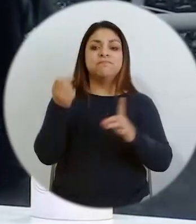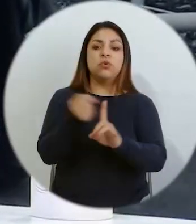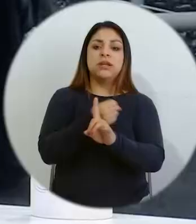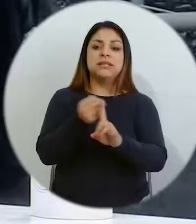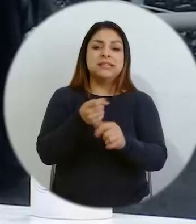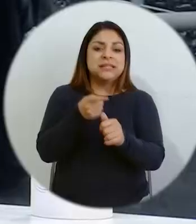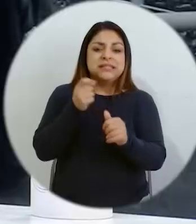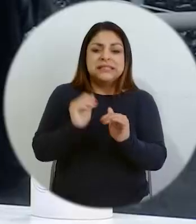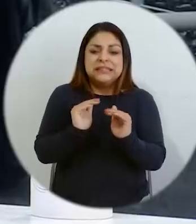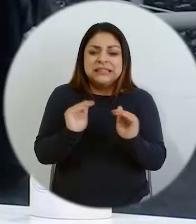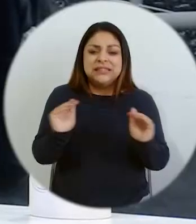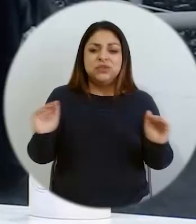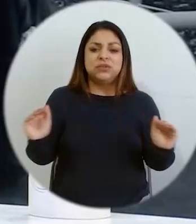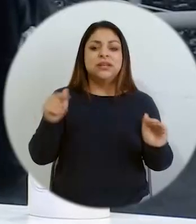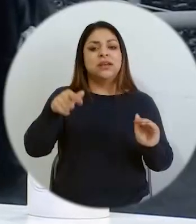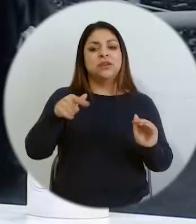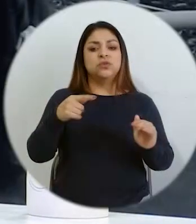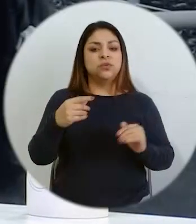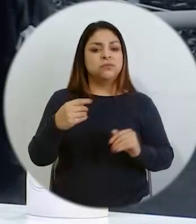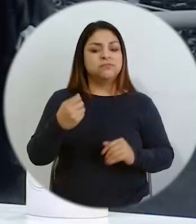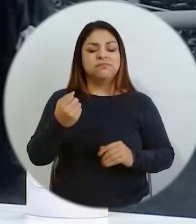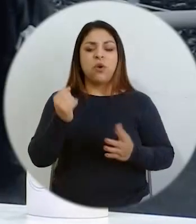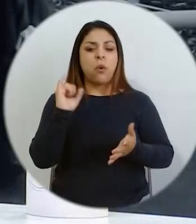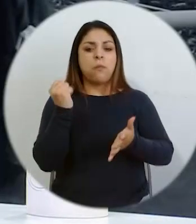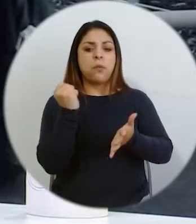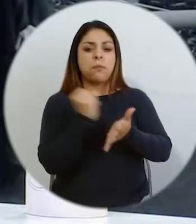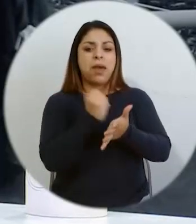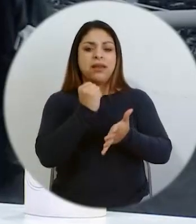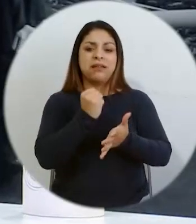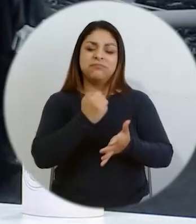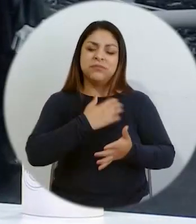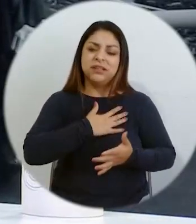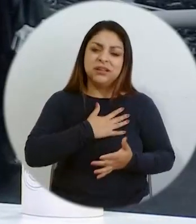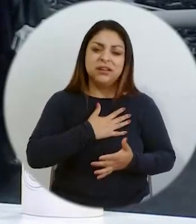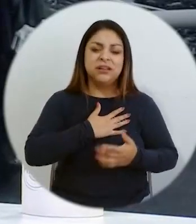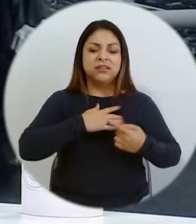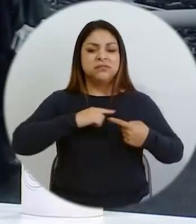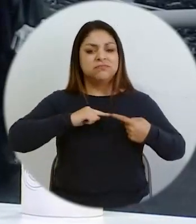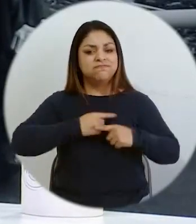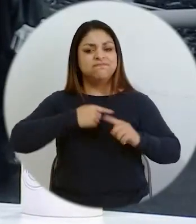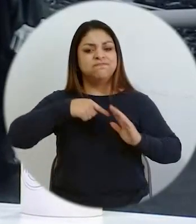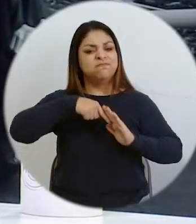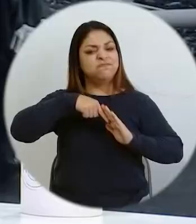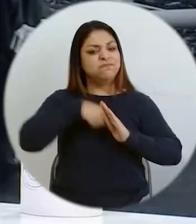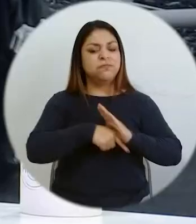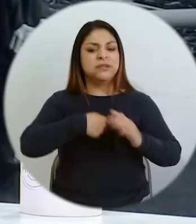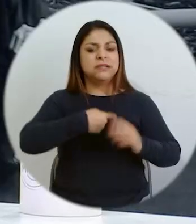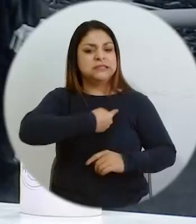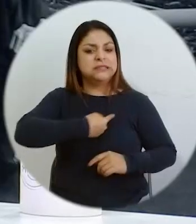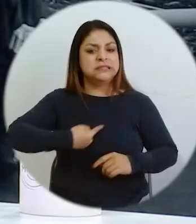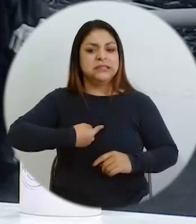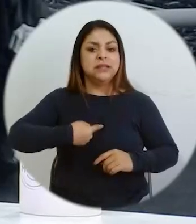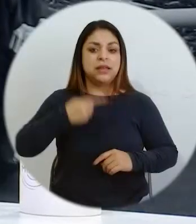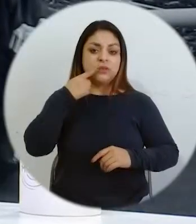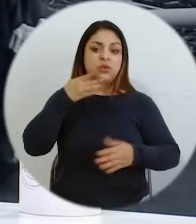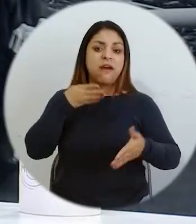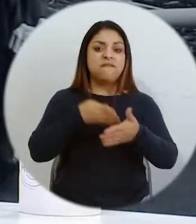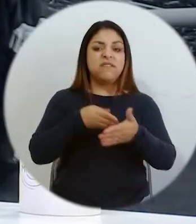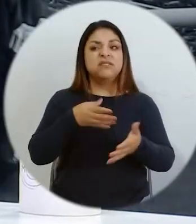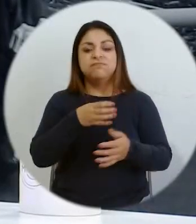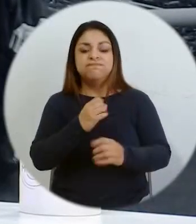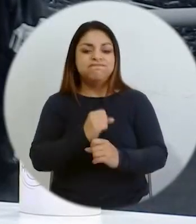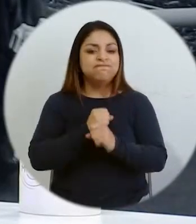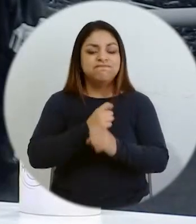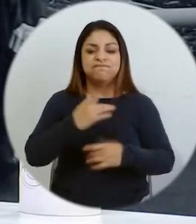profundas en los niños, niñas y adolescentes, generan miedos e inseguridades que afectan el desarrollo de esta población y condicionan su